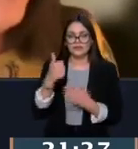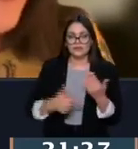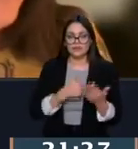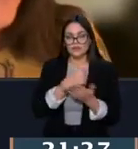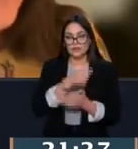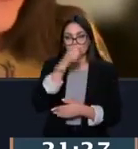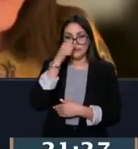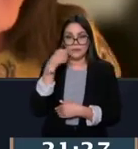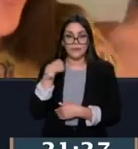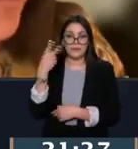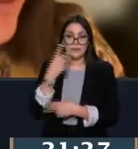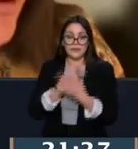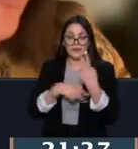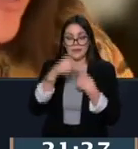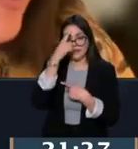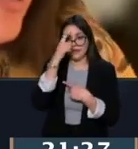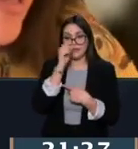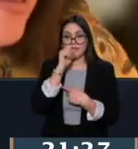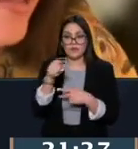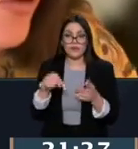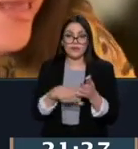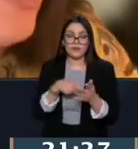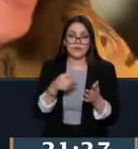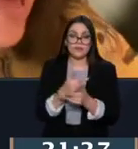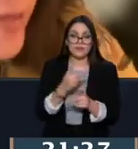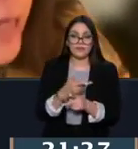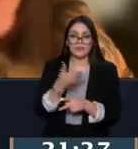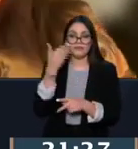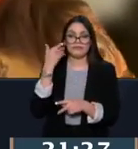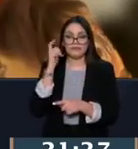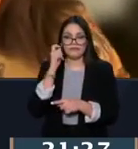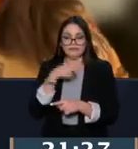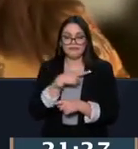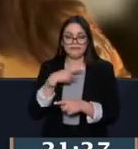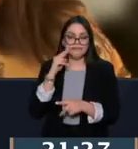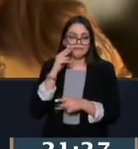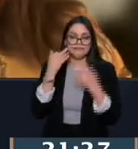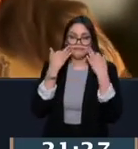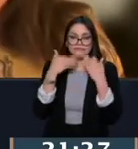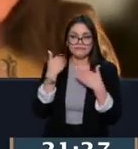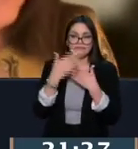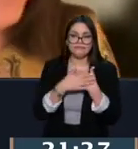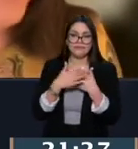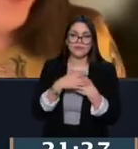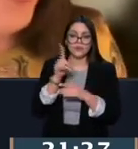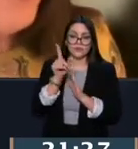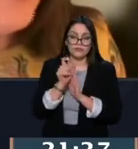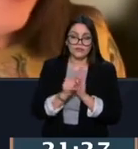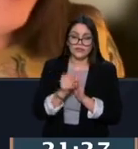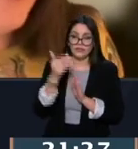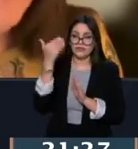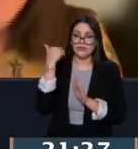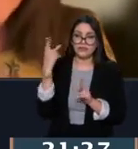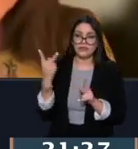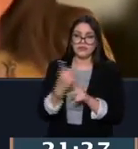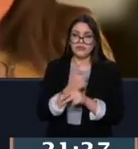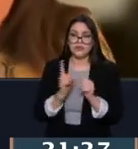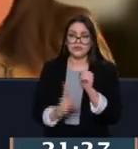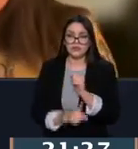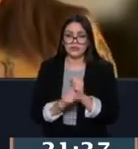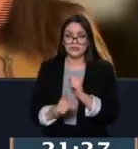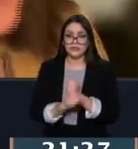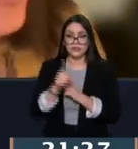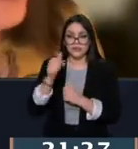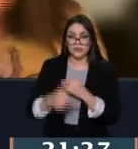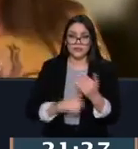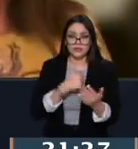a los hechos, digamos, conmemorativos en el sentido de estar presente a un mes de la tragedia que ocurrió en Ciudad